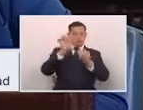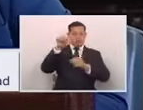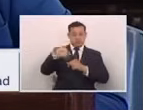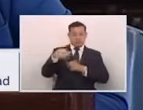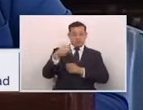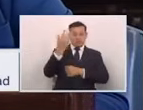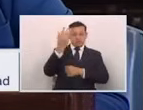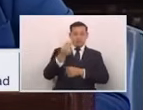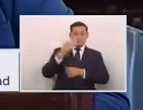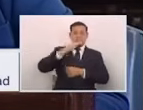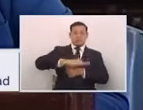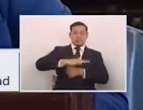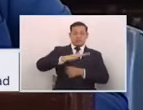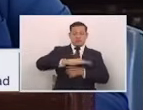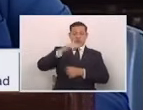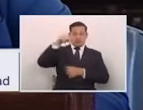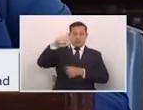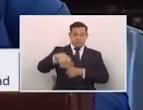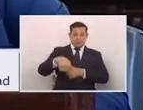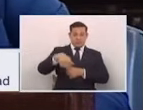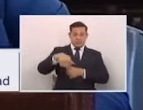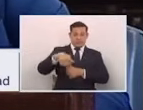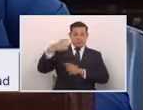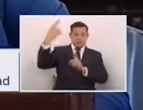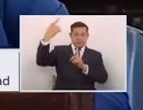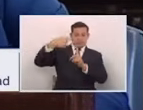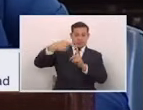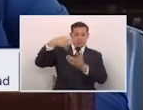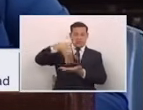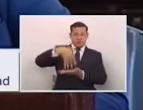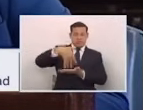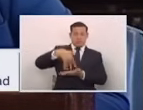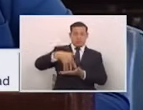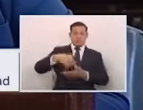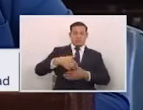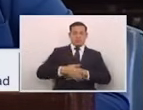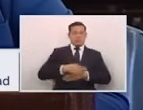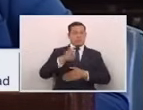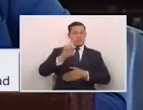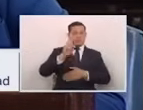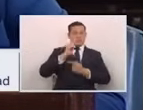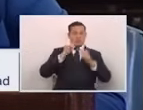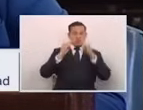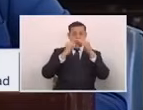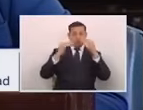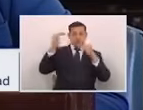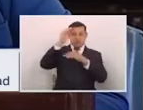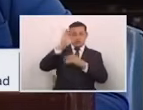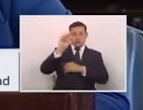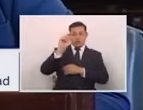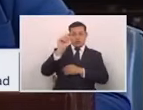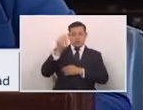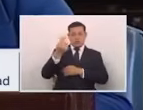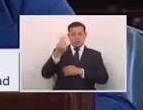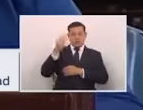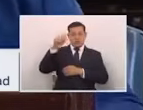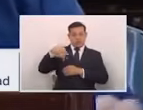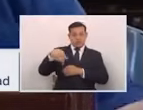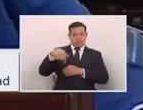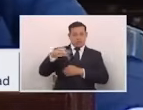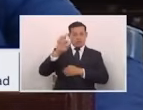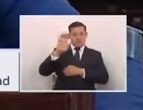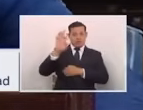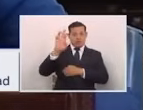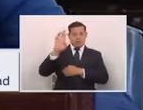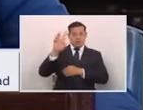tarde, es que aquí manda el pueblo, no mandan ONGs. Aquí no manda